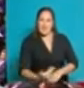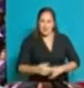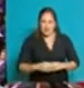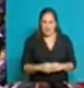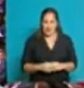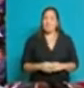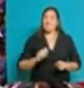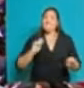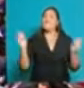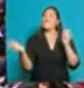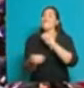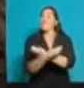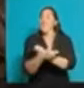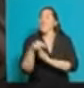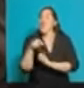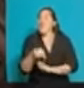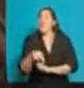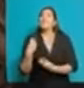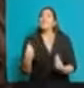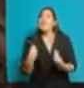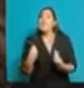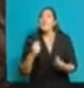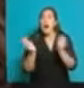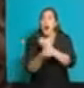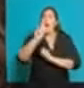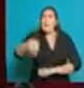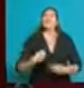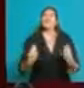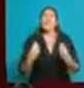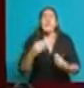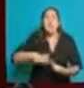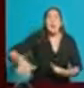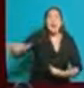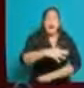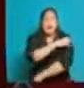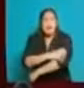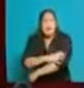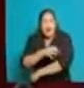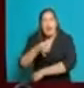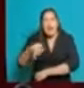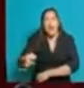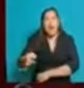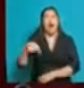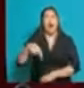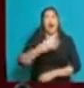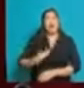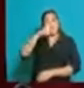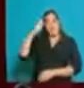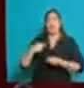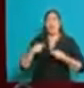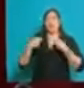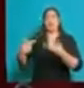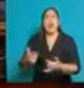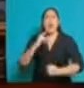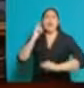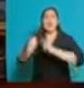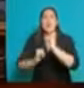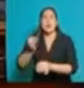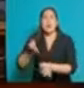Se cambia en serio cuando en las zonas más vulnerables el Estado se acerca con información, educación y